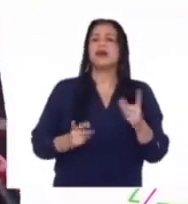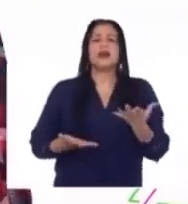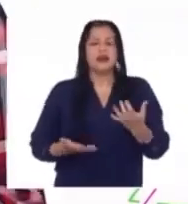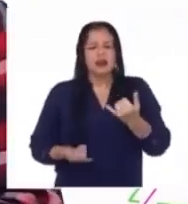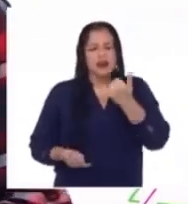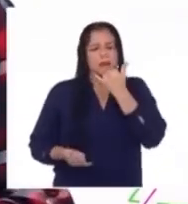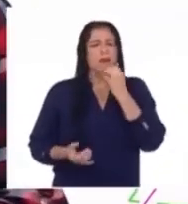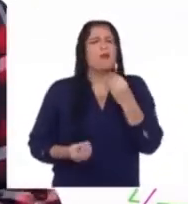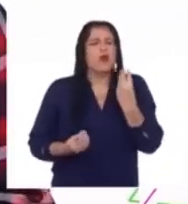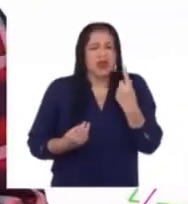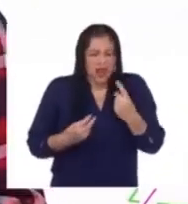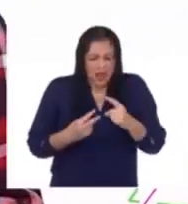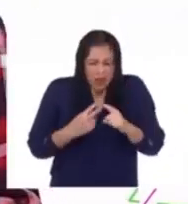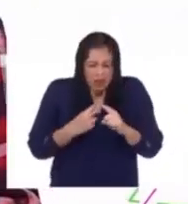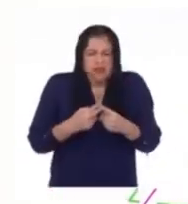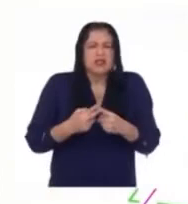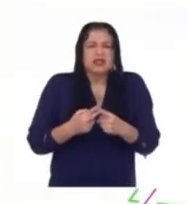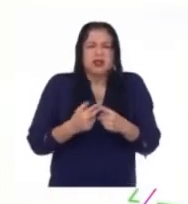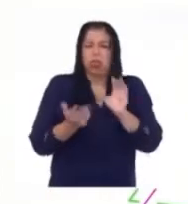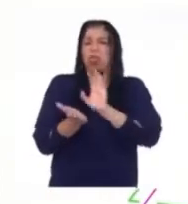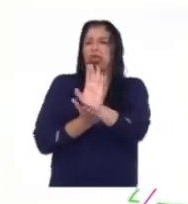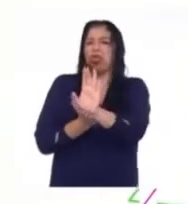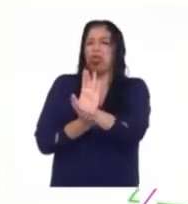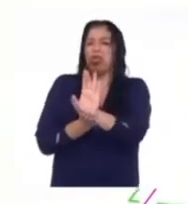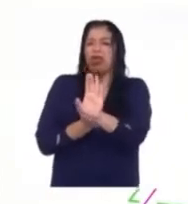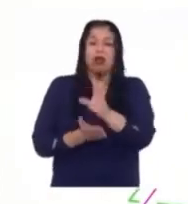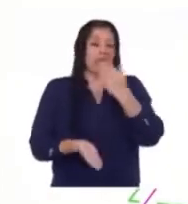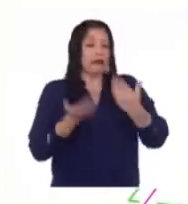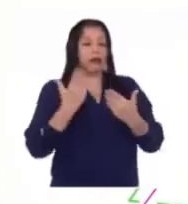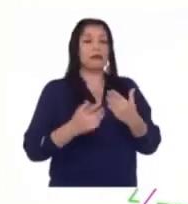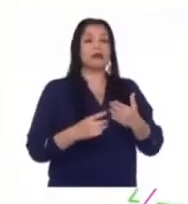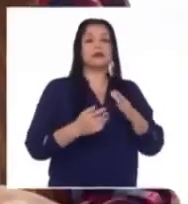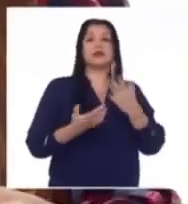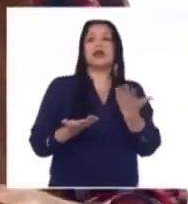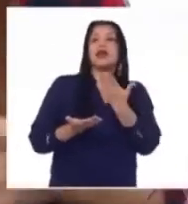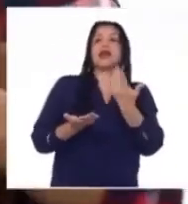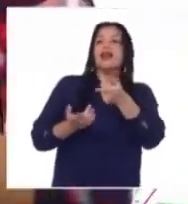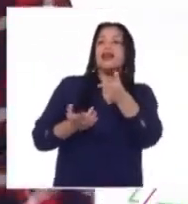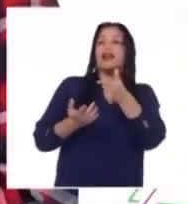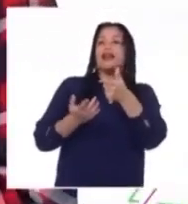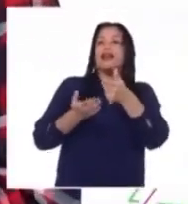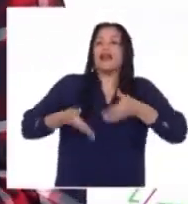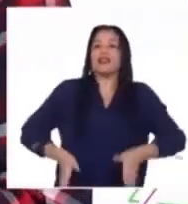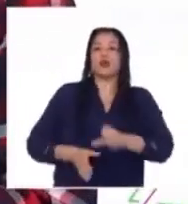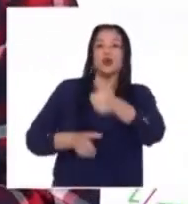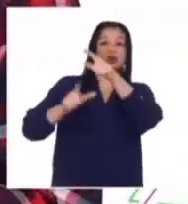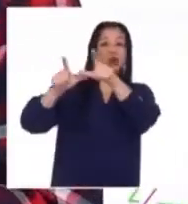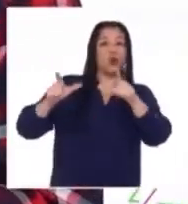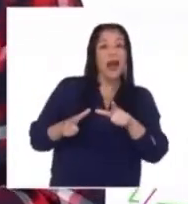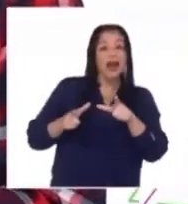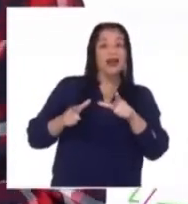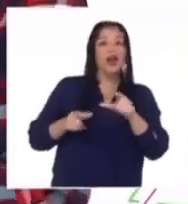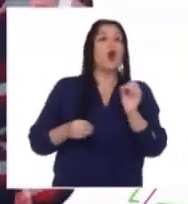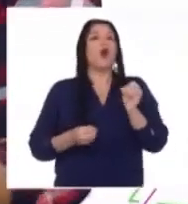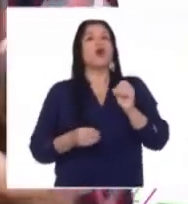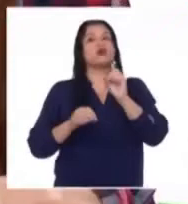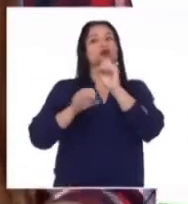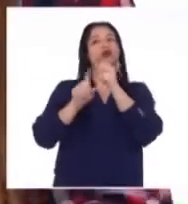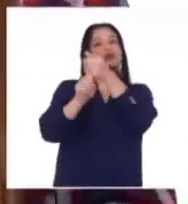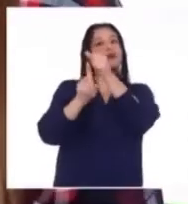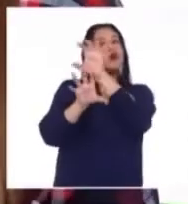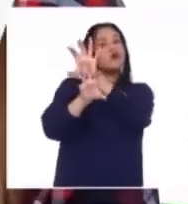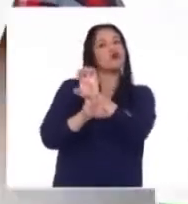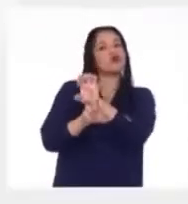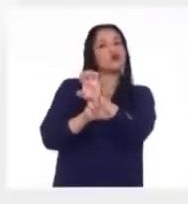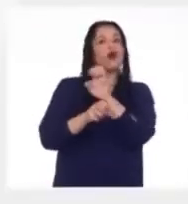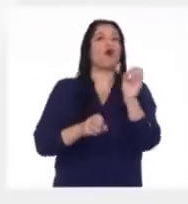lo que originó la discriminación? Quizás su procedencia, sus costumbres, su